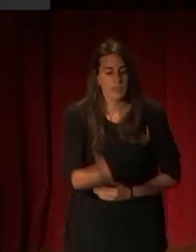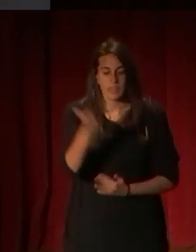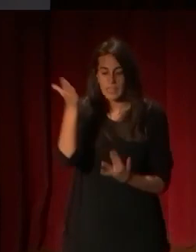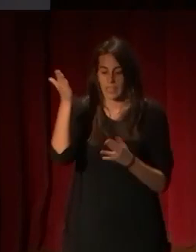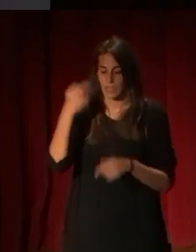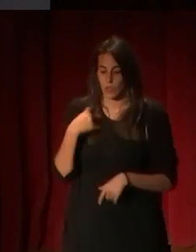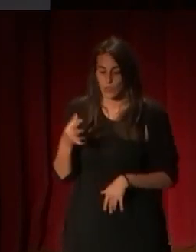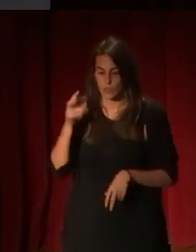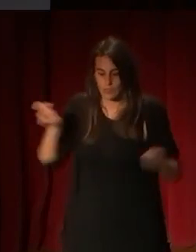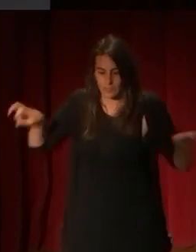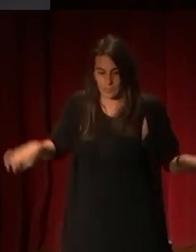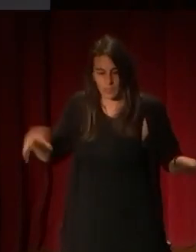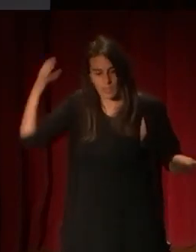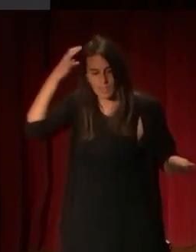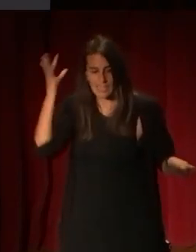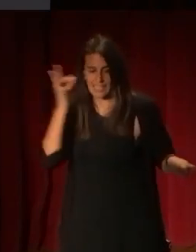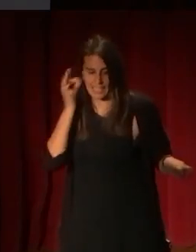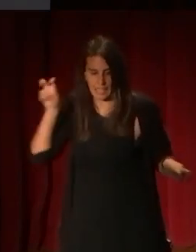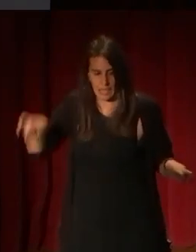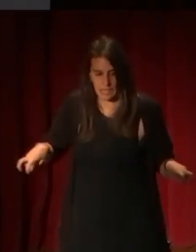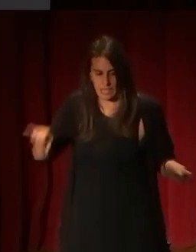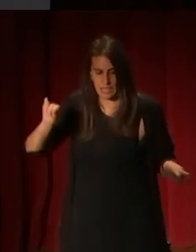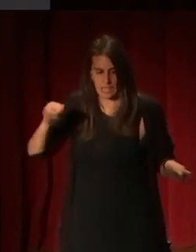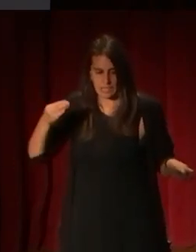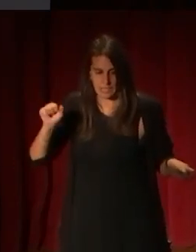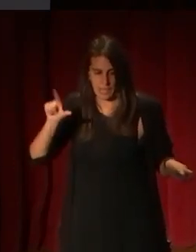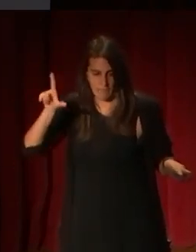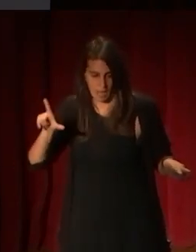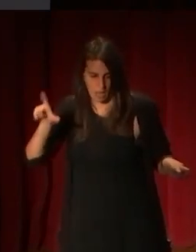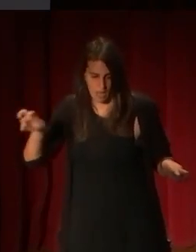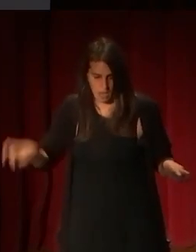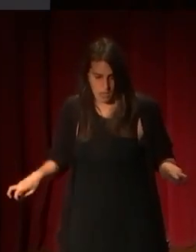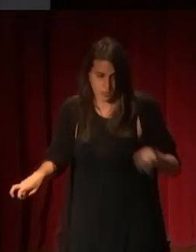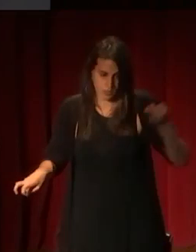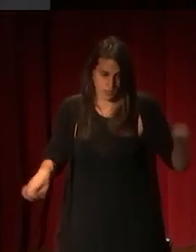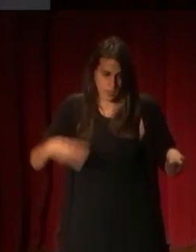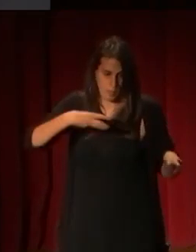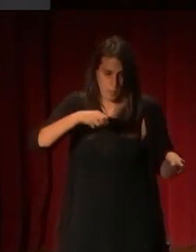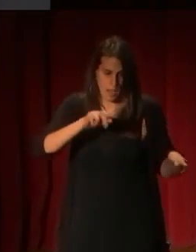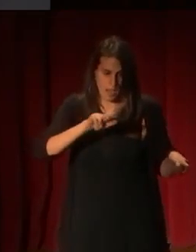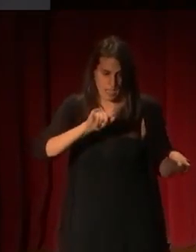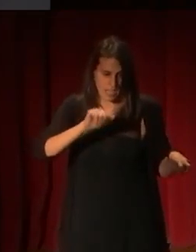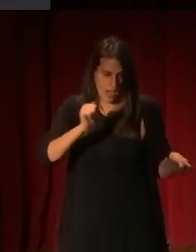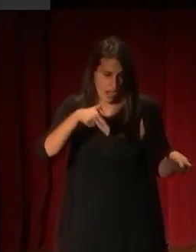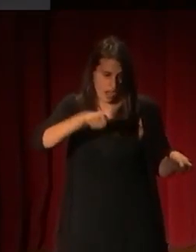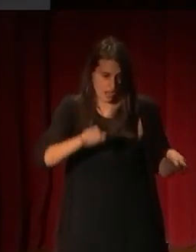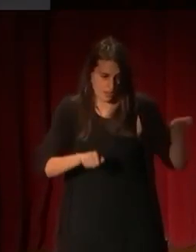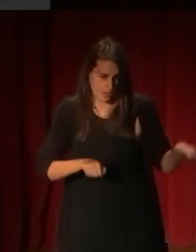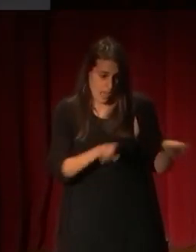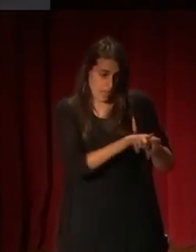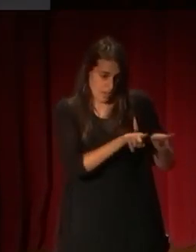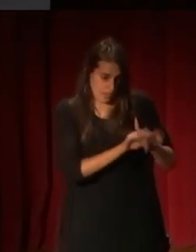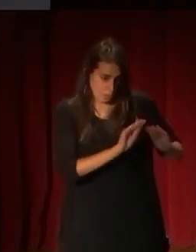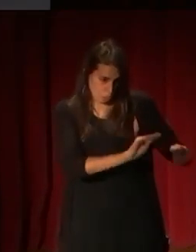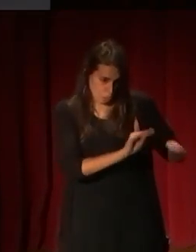dos reinas como digo se refiere a isabel de borbón la esposa de felipe cuarto y amaría a la de austria que es la hermana del